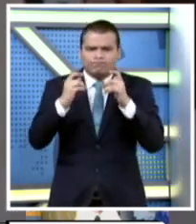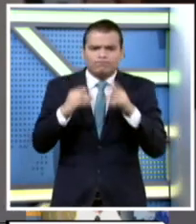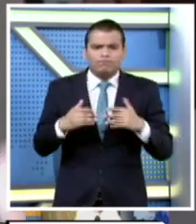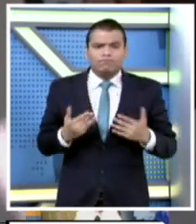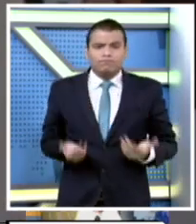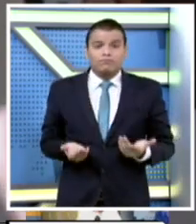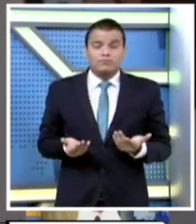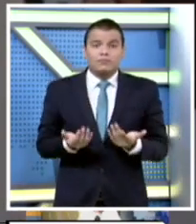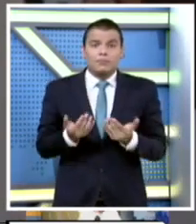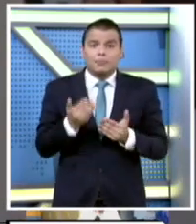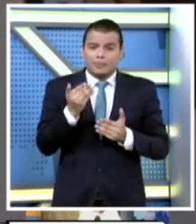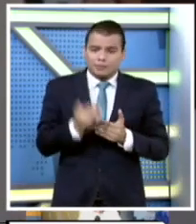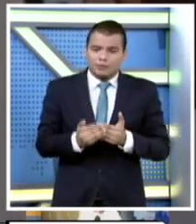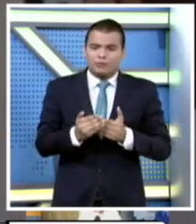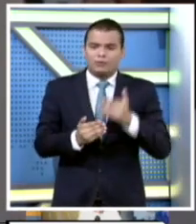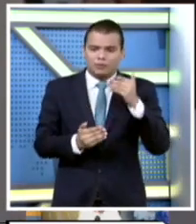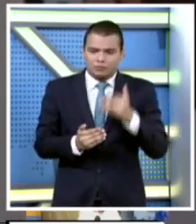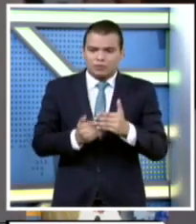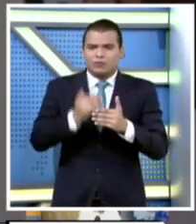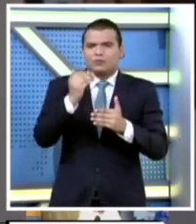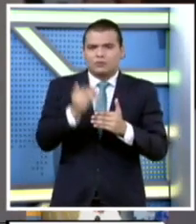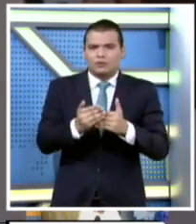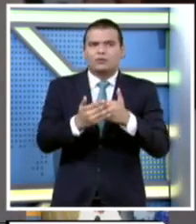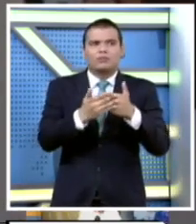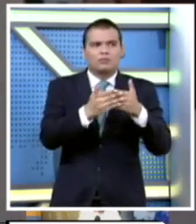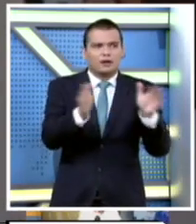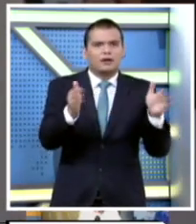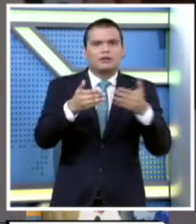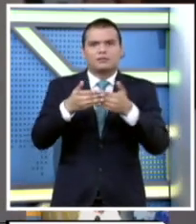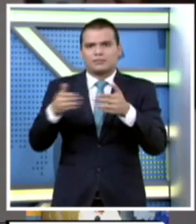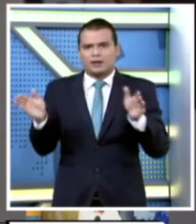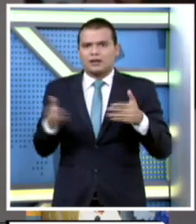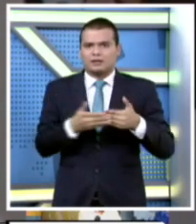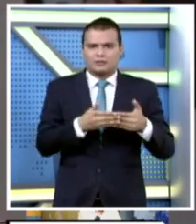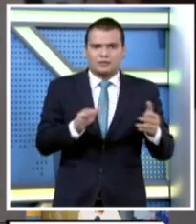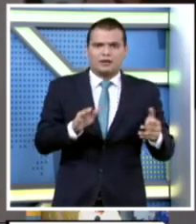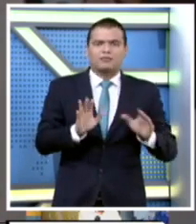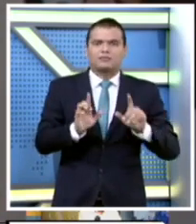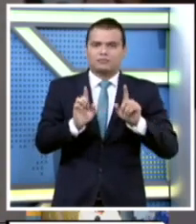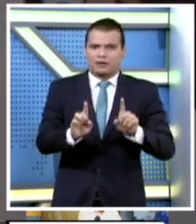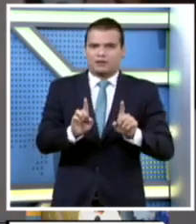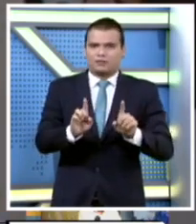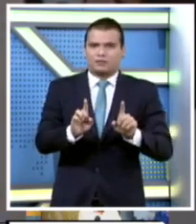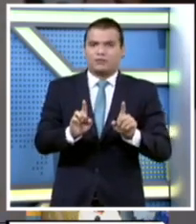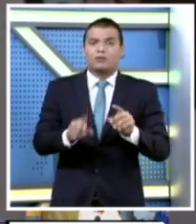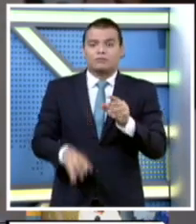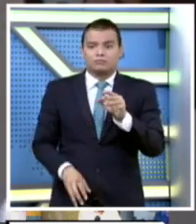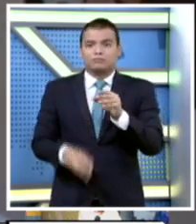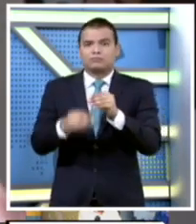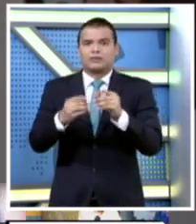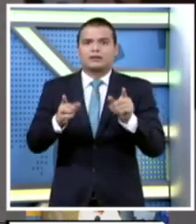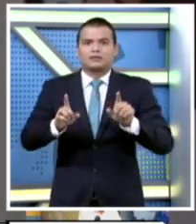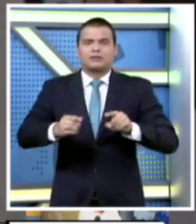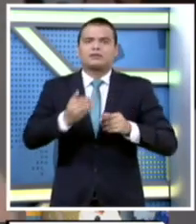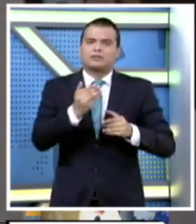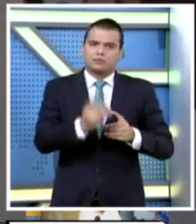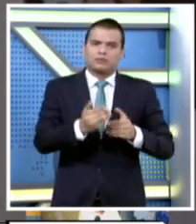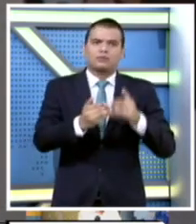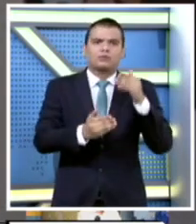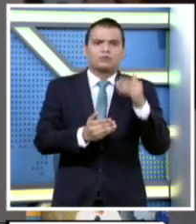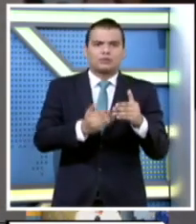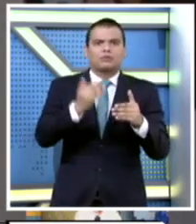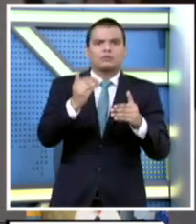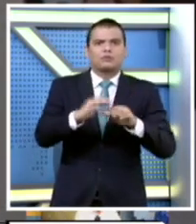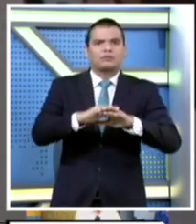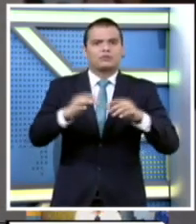de manera progresiva abrir la ciudad, pero también de manera progresiva tener la capacidad de lidiar